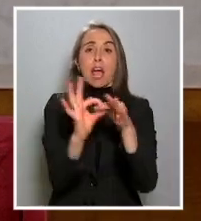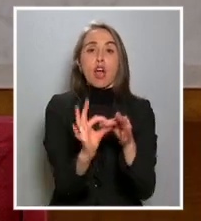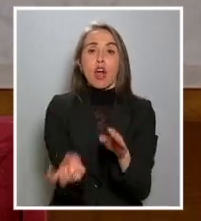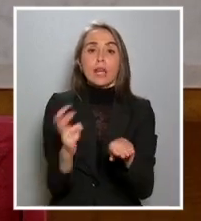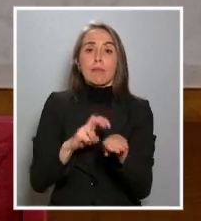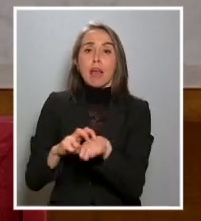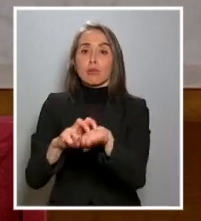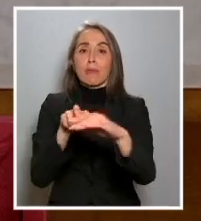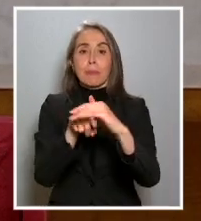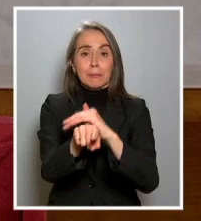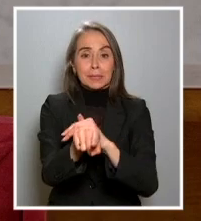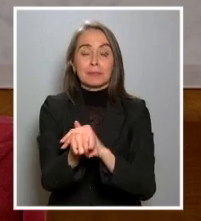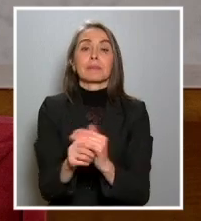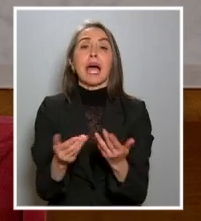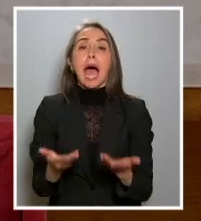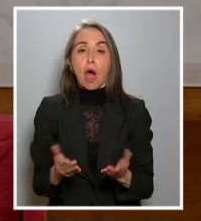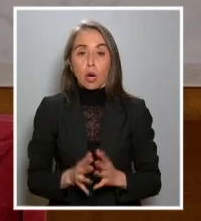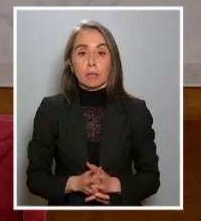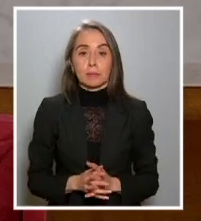Ahora,